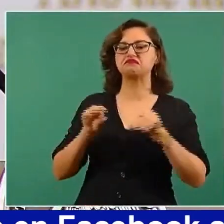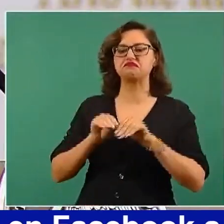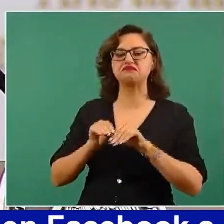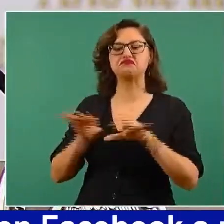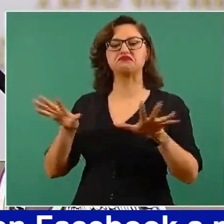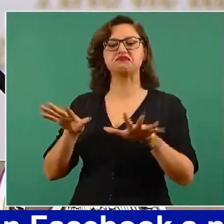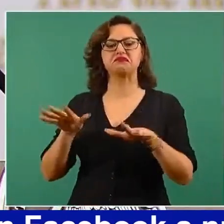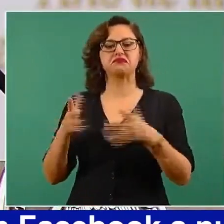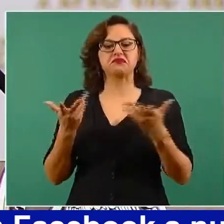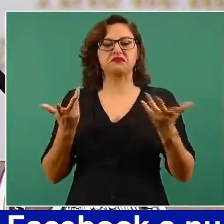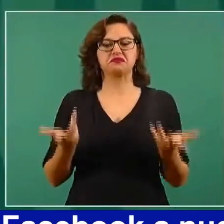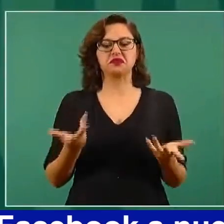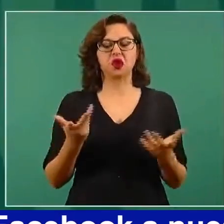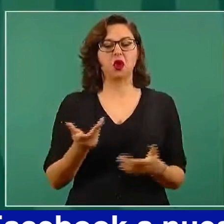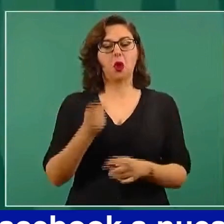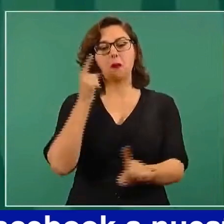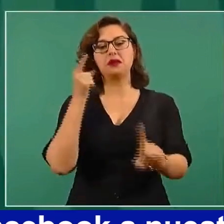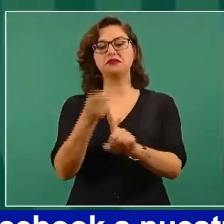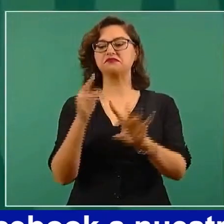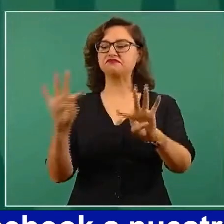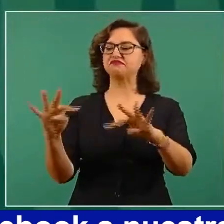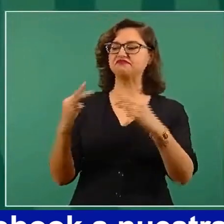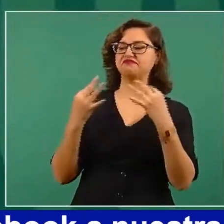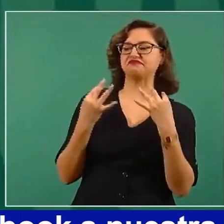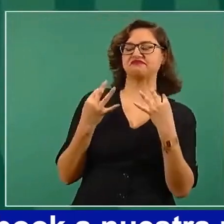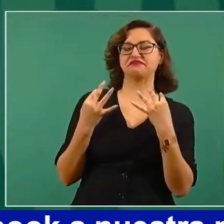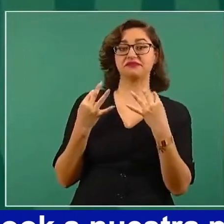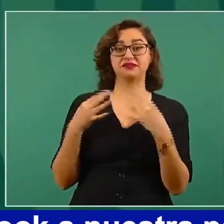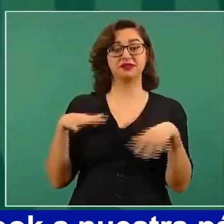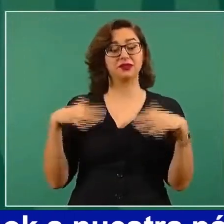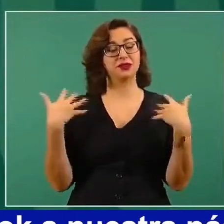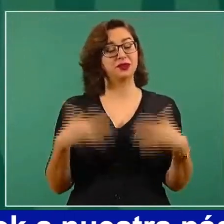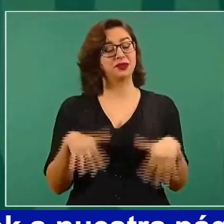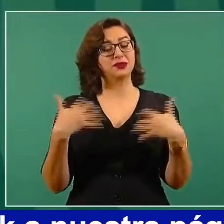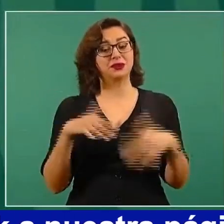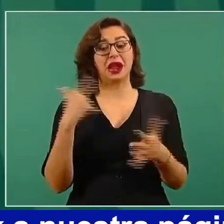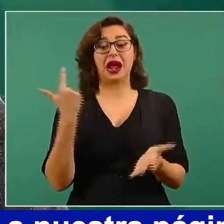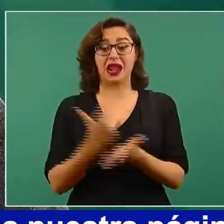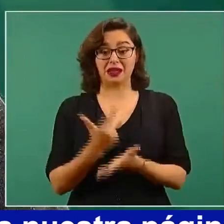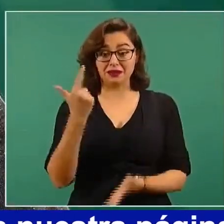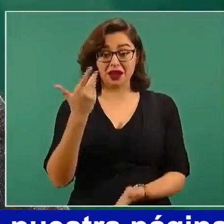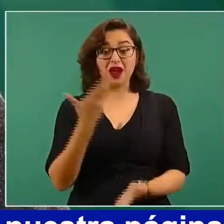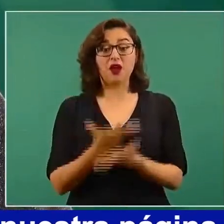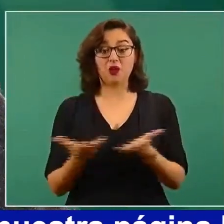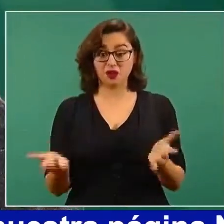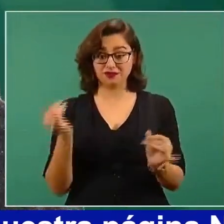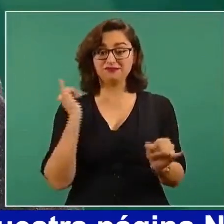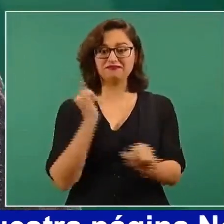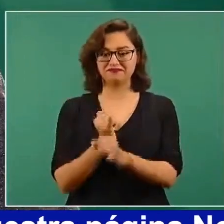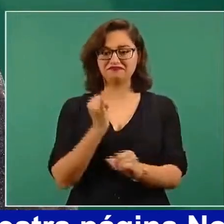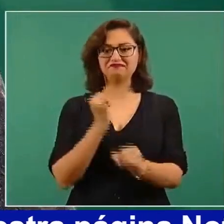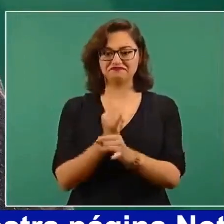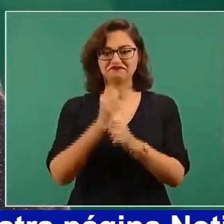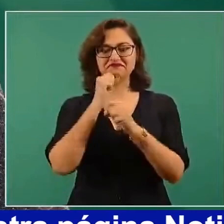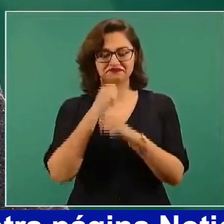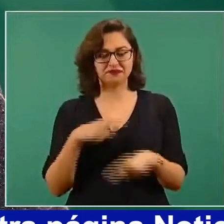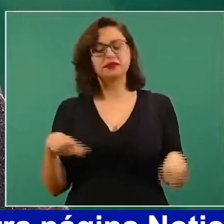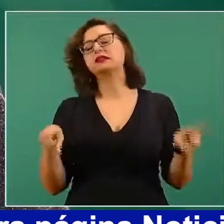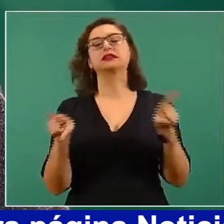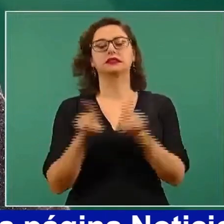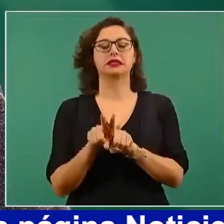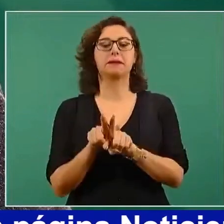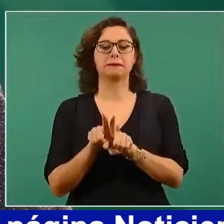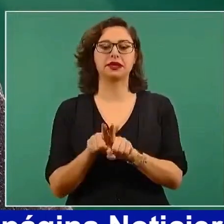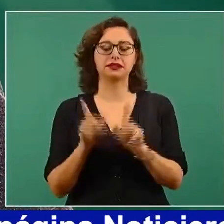fines de rating es muy grave, porque ahora también lo están haciendo en redes sociales, como lo mencionó el presidente